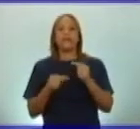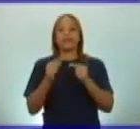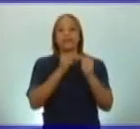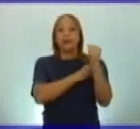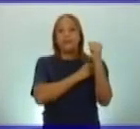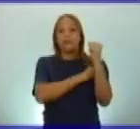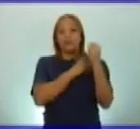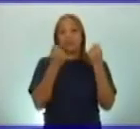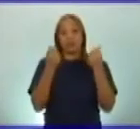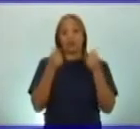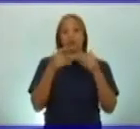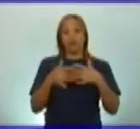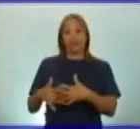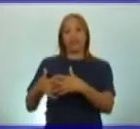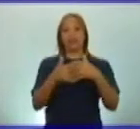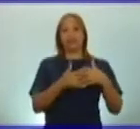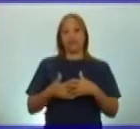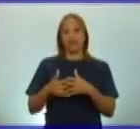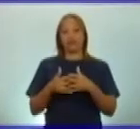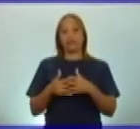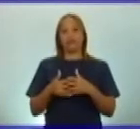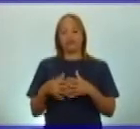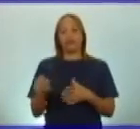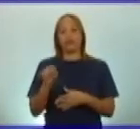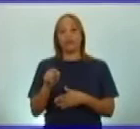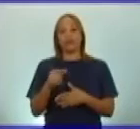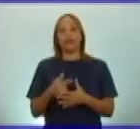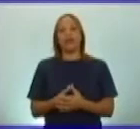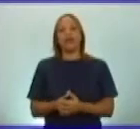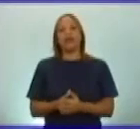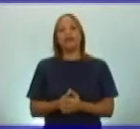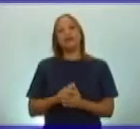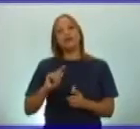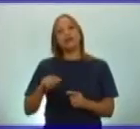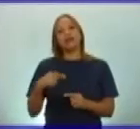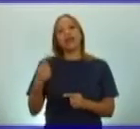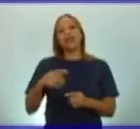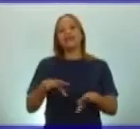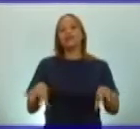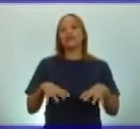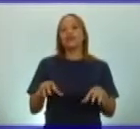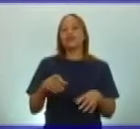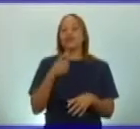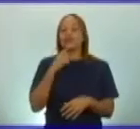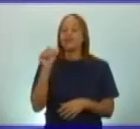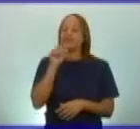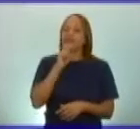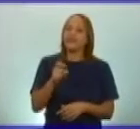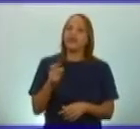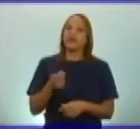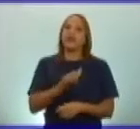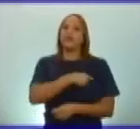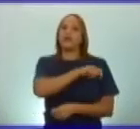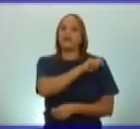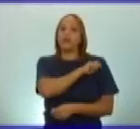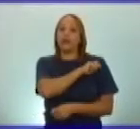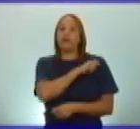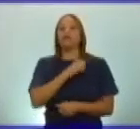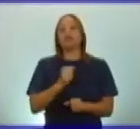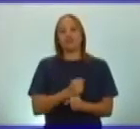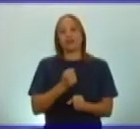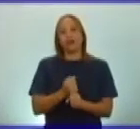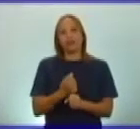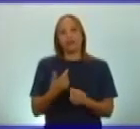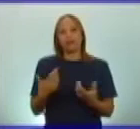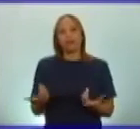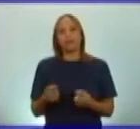potencia económicamente hablando, después de la Primera Guerra Mundial, pues haya situaciones tan complejas de vida en la población de los Estados Unidos, sobre todo